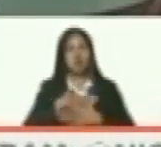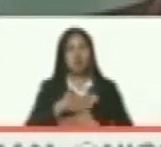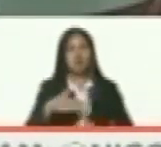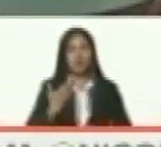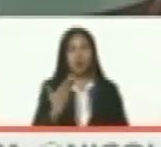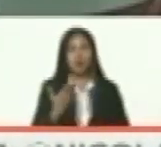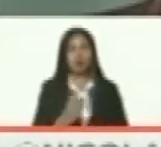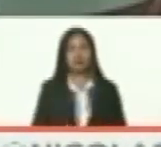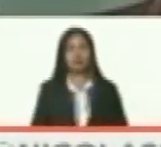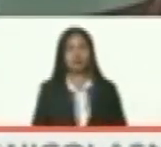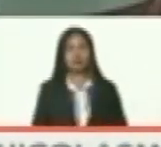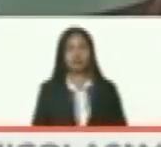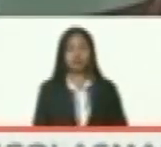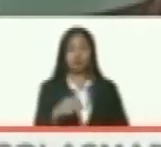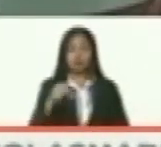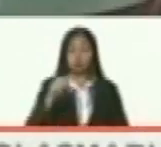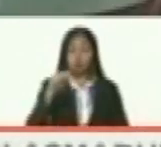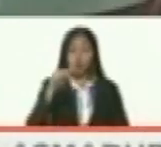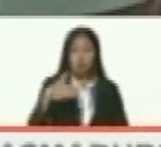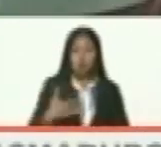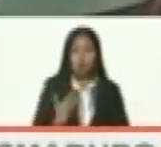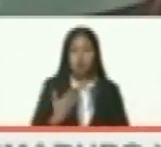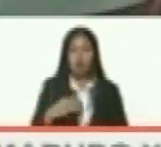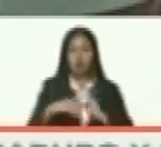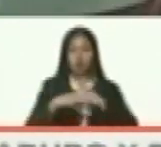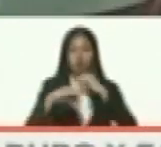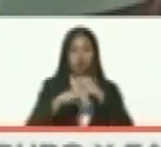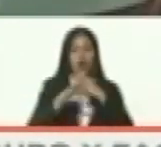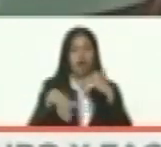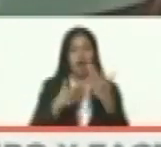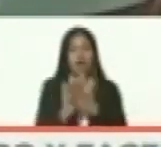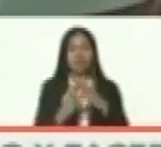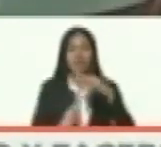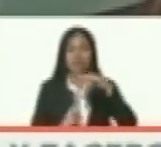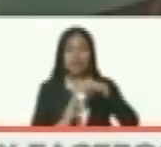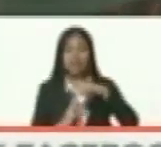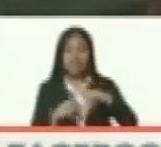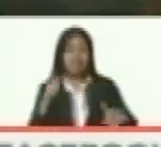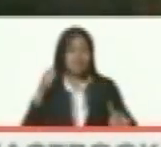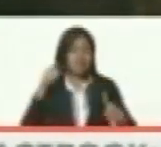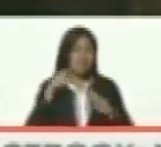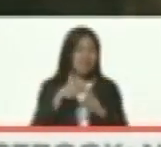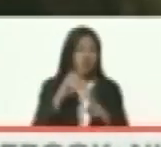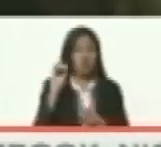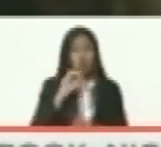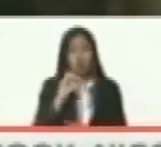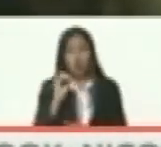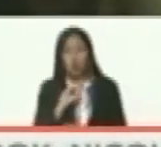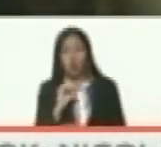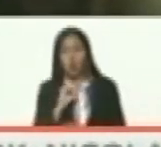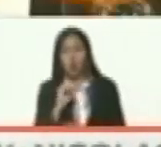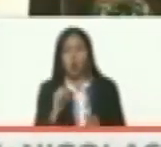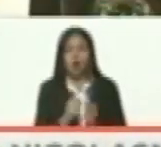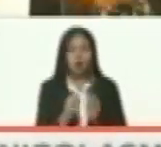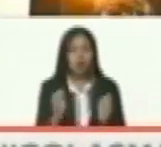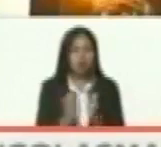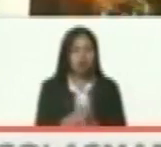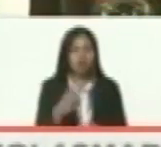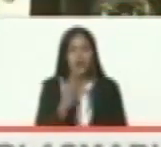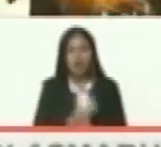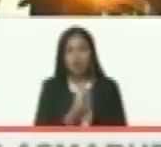Aquí usted puede agarrar un bus que lo lleva hasta el Táchira directo, o a Cumaná, o a